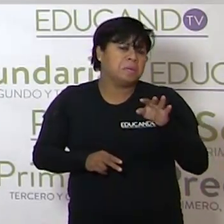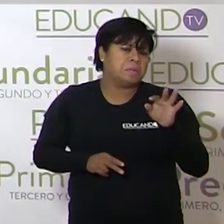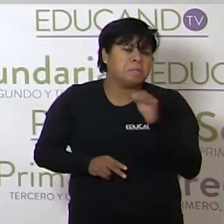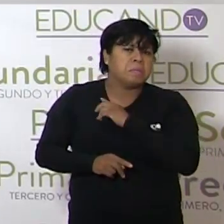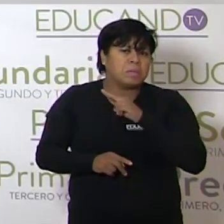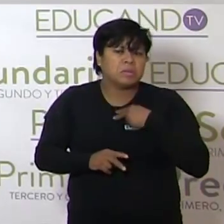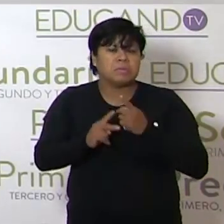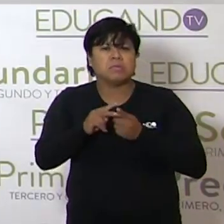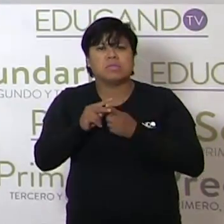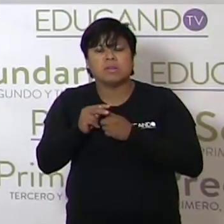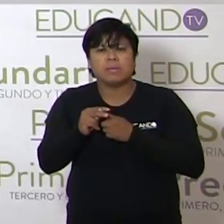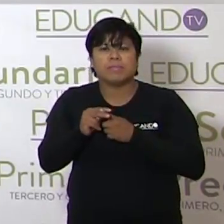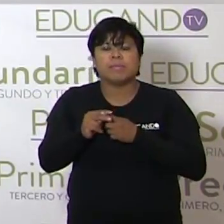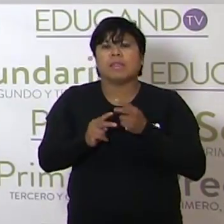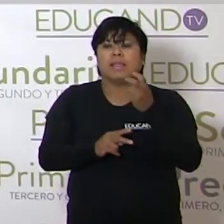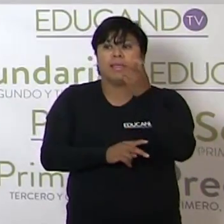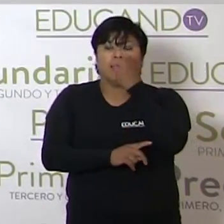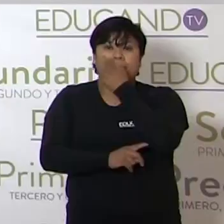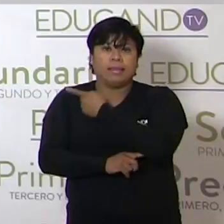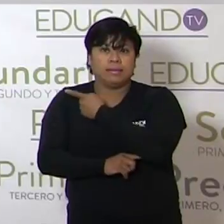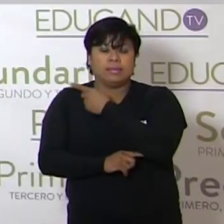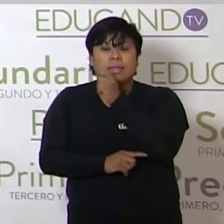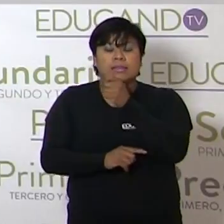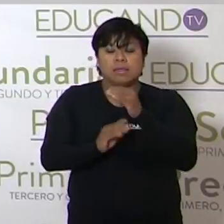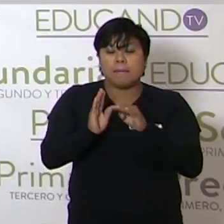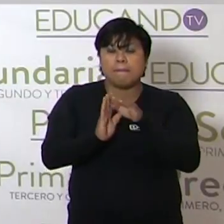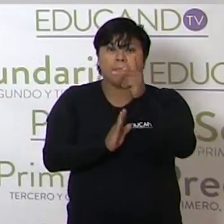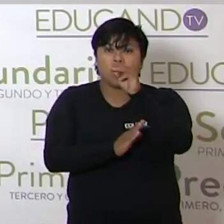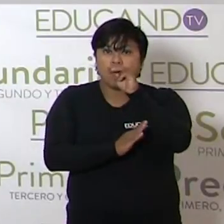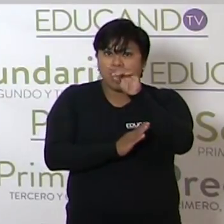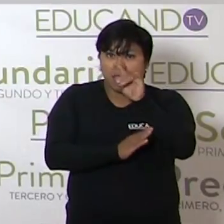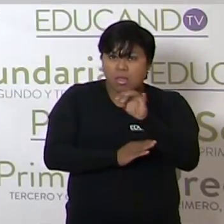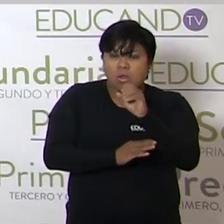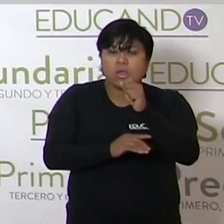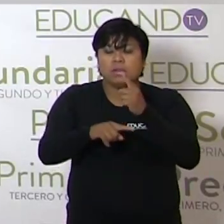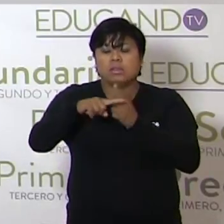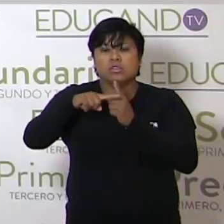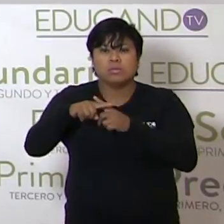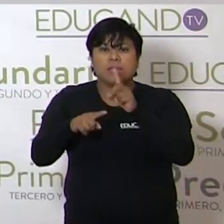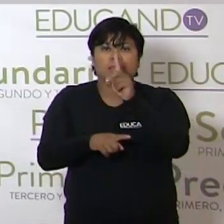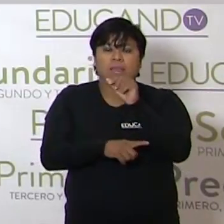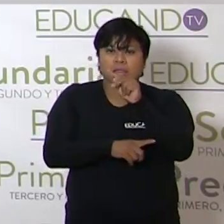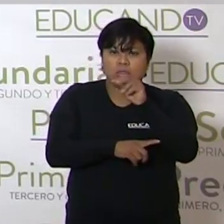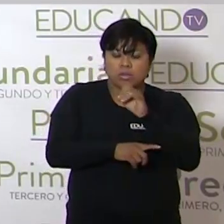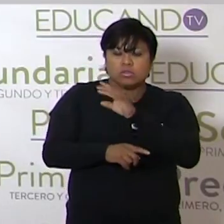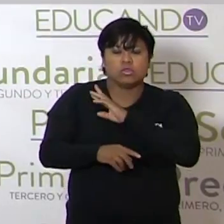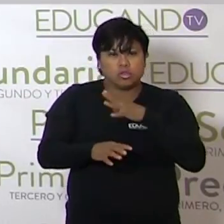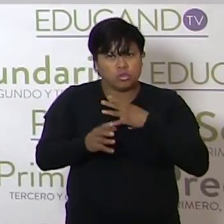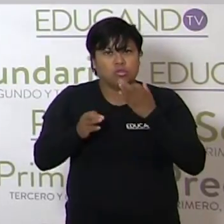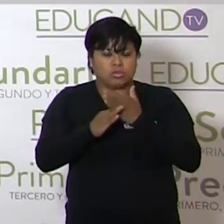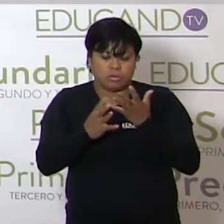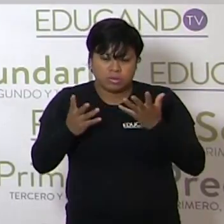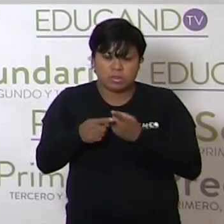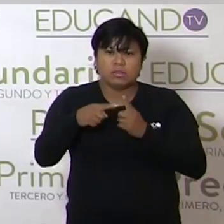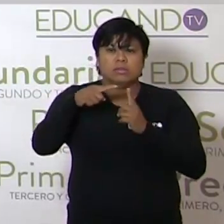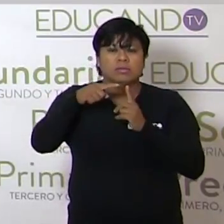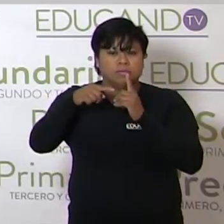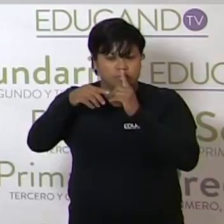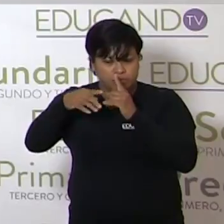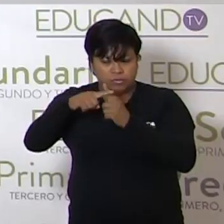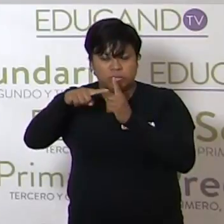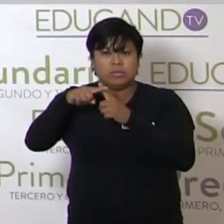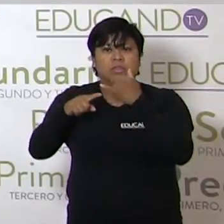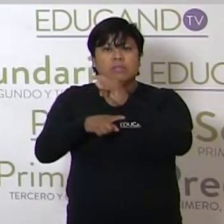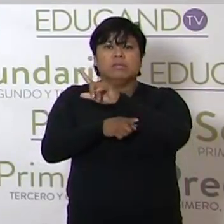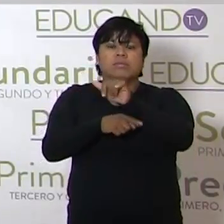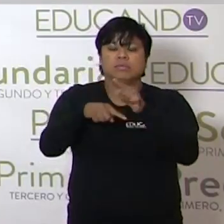Vamos a calcular, dice, es el promedio o la media, es la suma de un conjunto de datos, vamos a sumarlos, divididos entre el total de